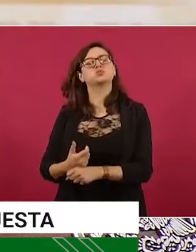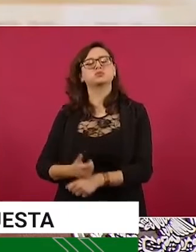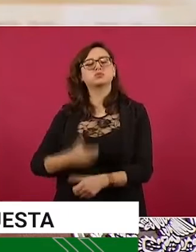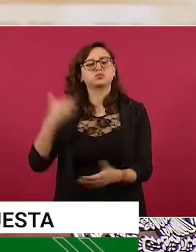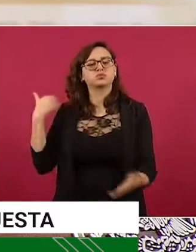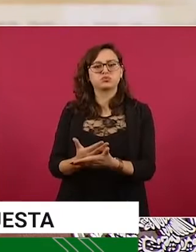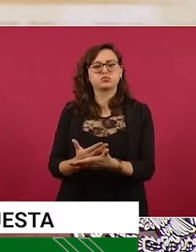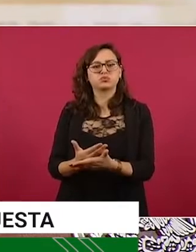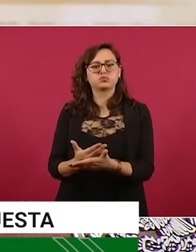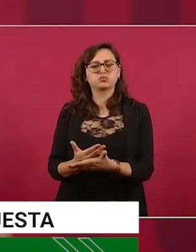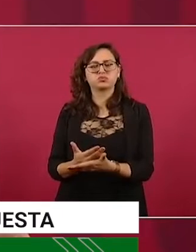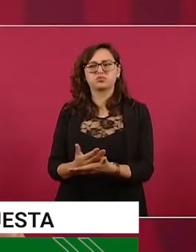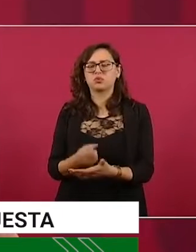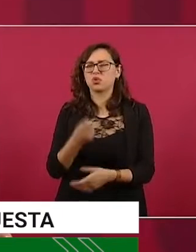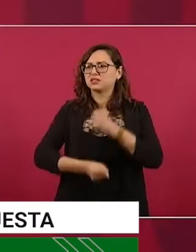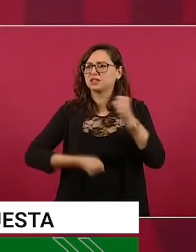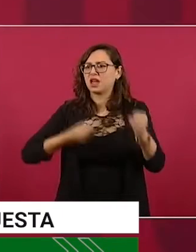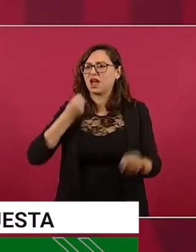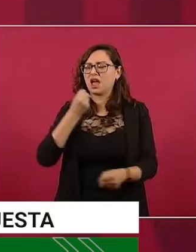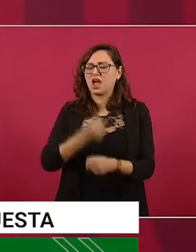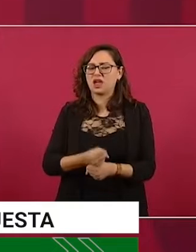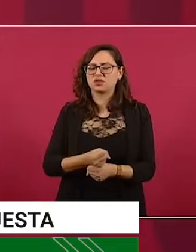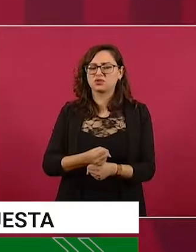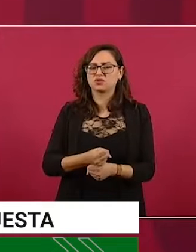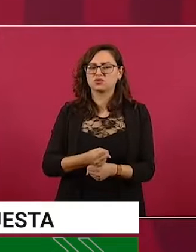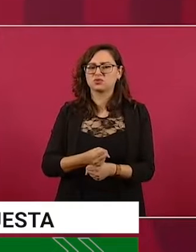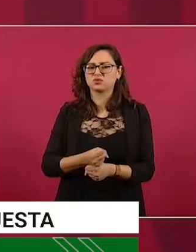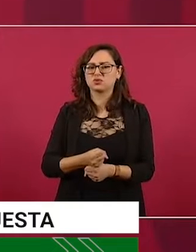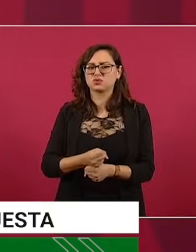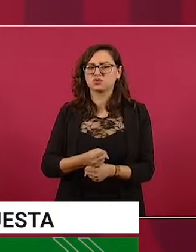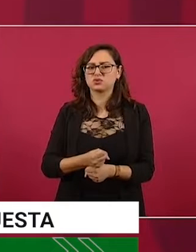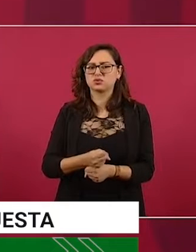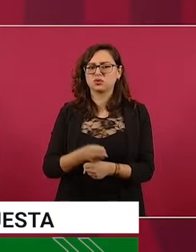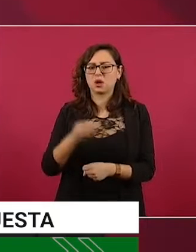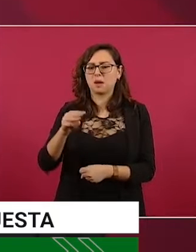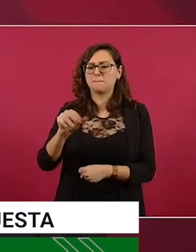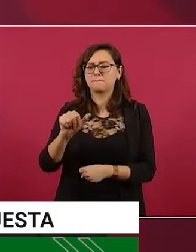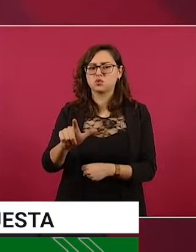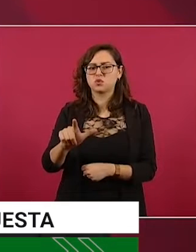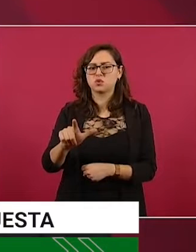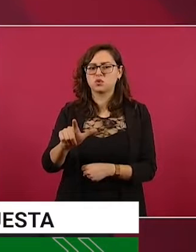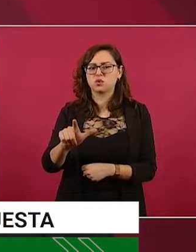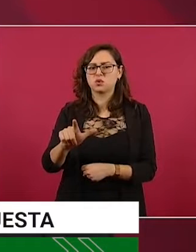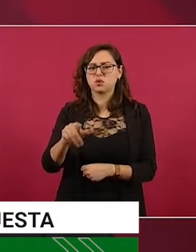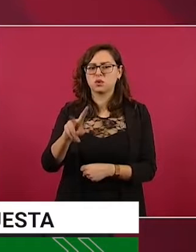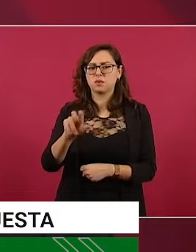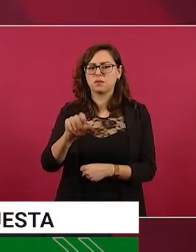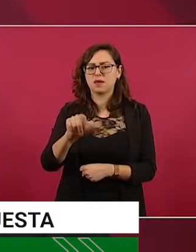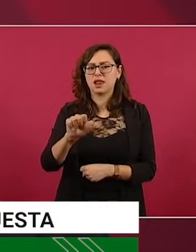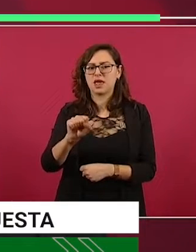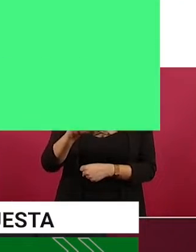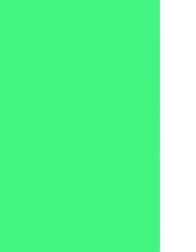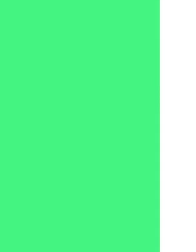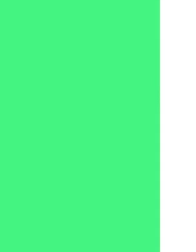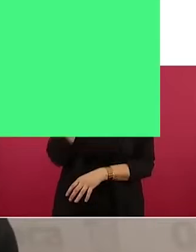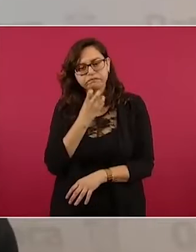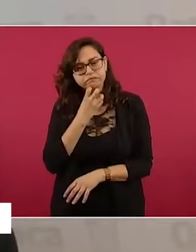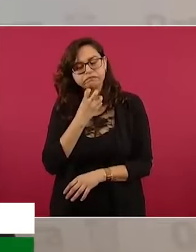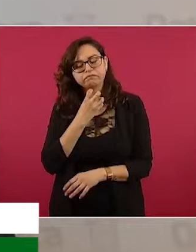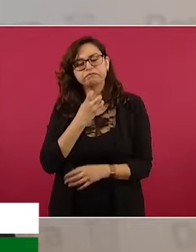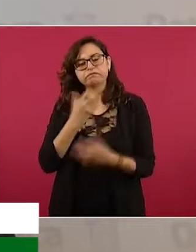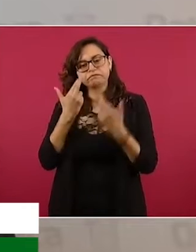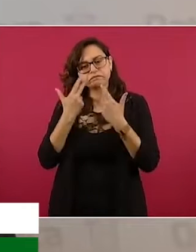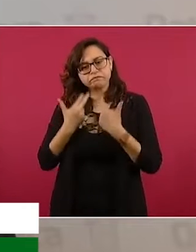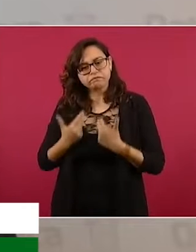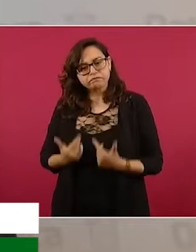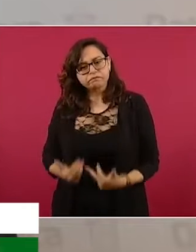el... 2 o 3 que no platico con Manuel Velasco.